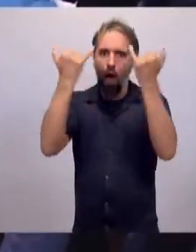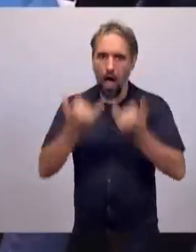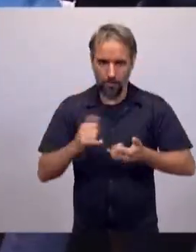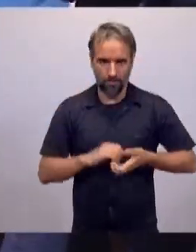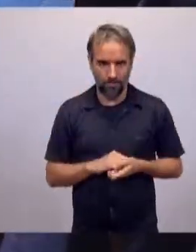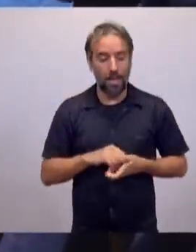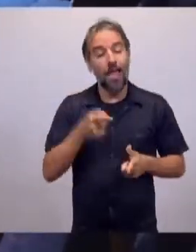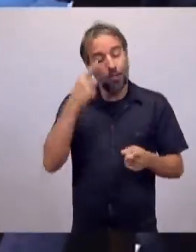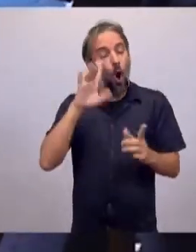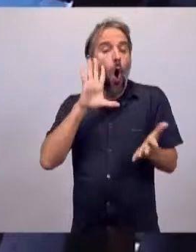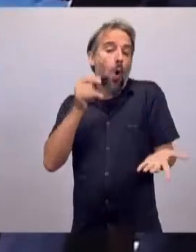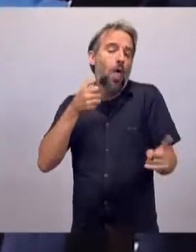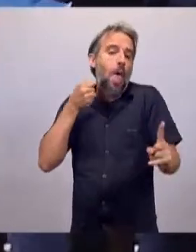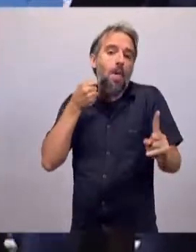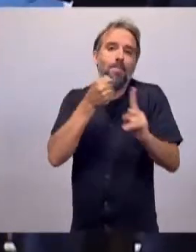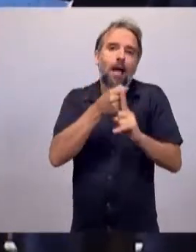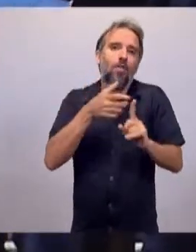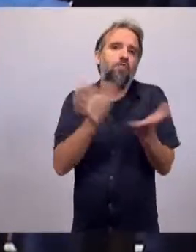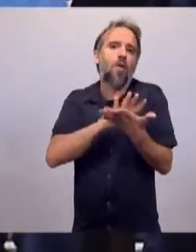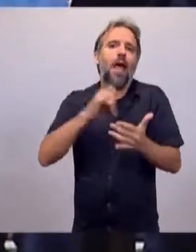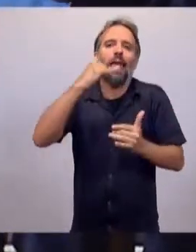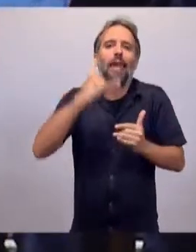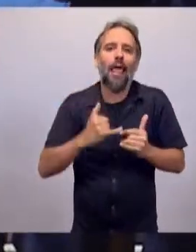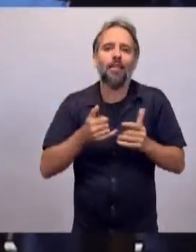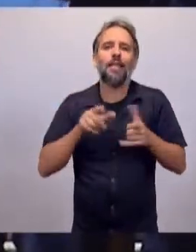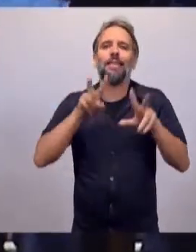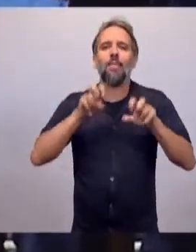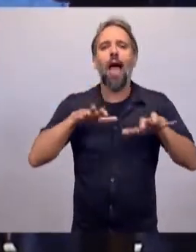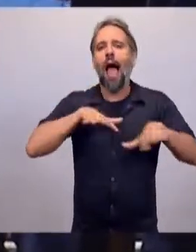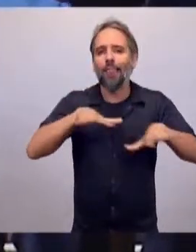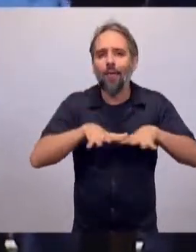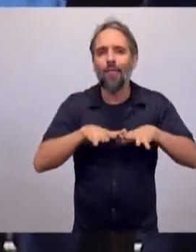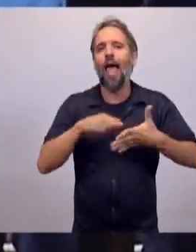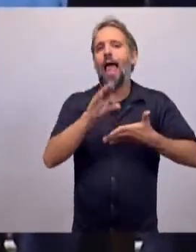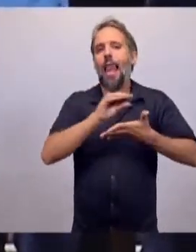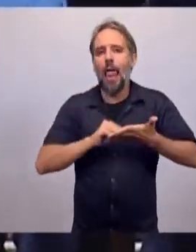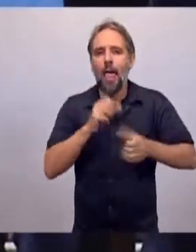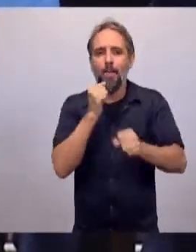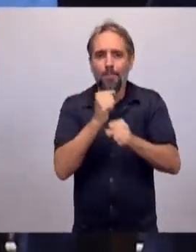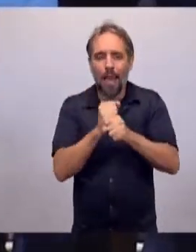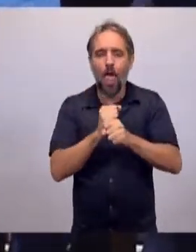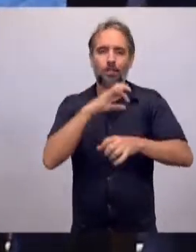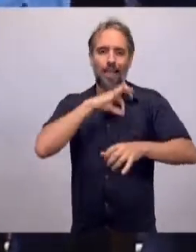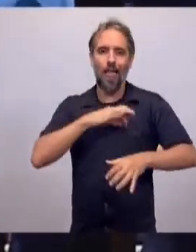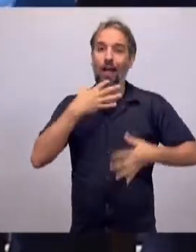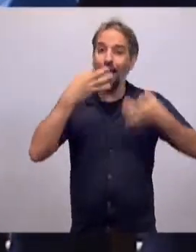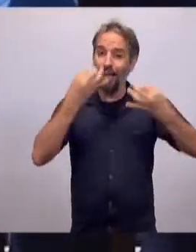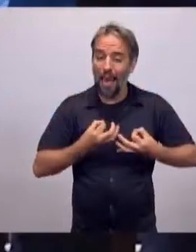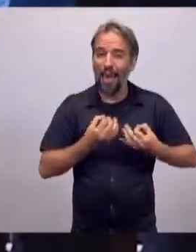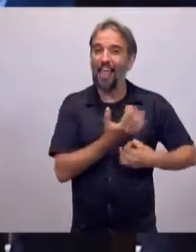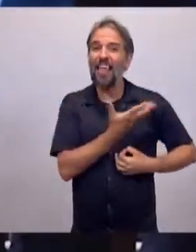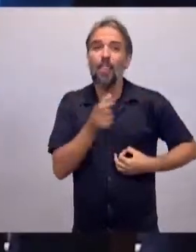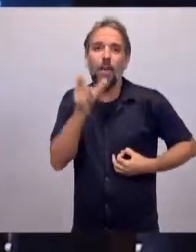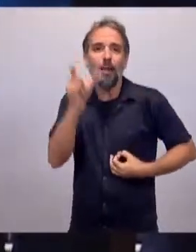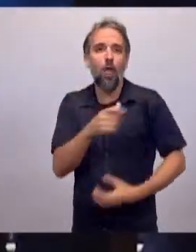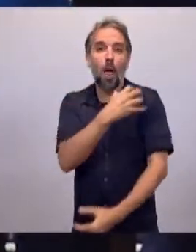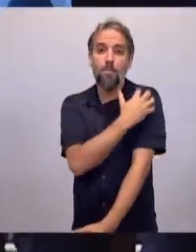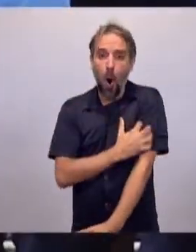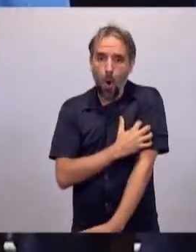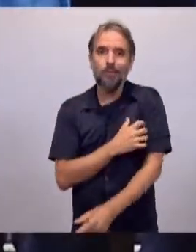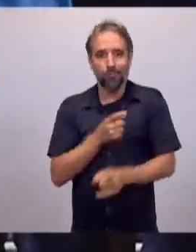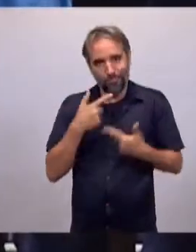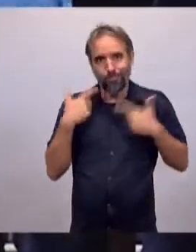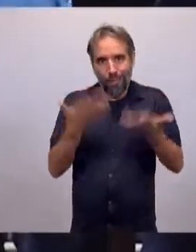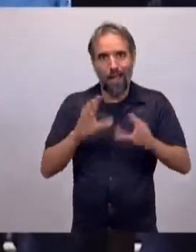Naturalmente, eso impactará de modo negativo sobre el nivel de actividad, el empleo, los salarios reales, la cantidad de pobres e